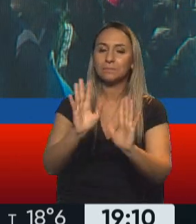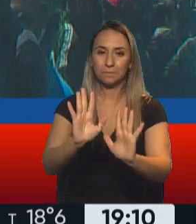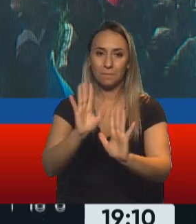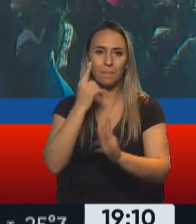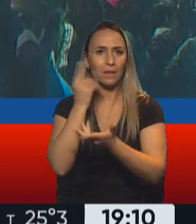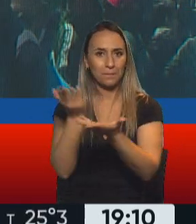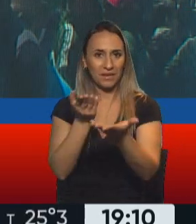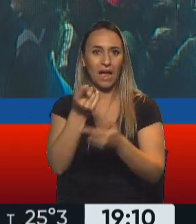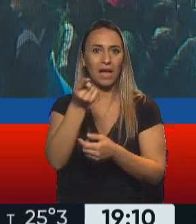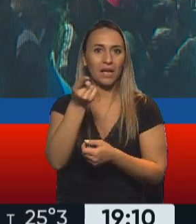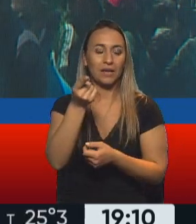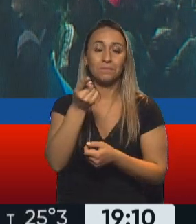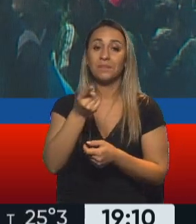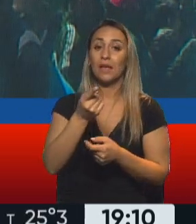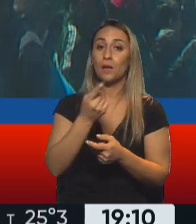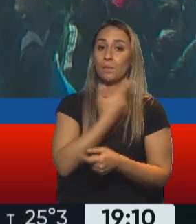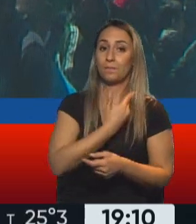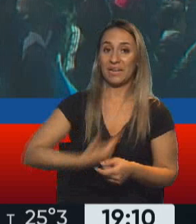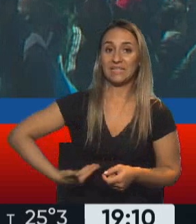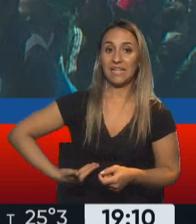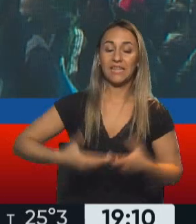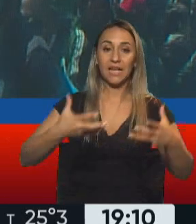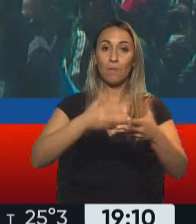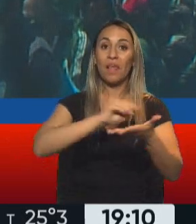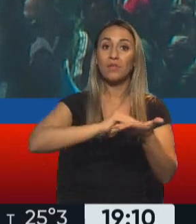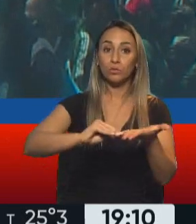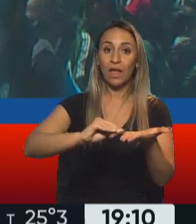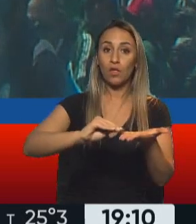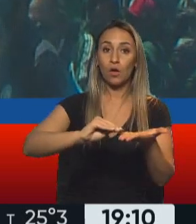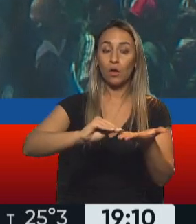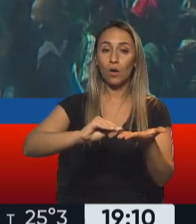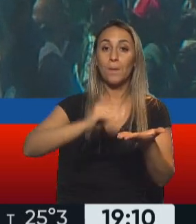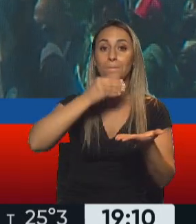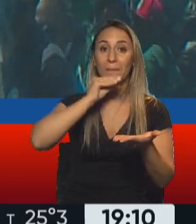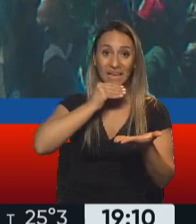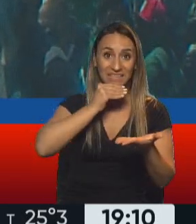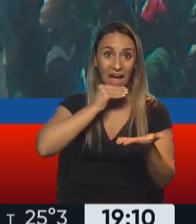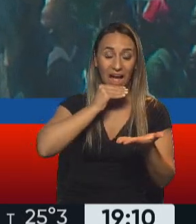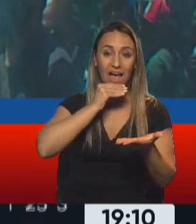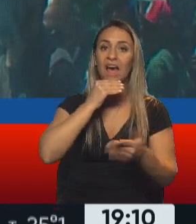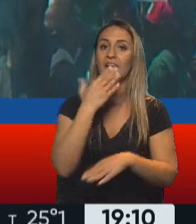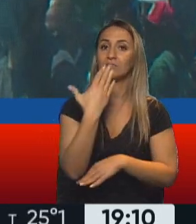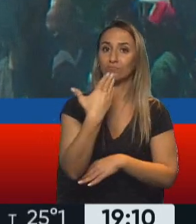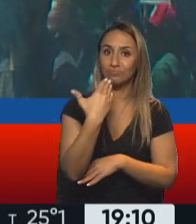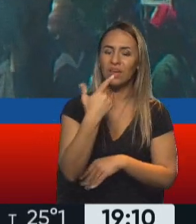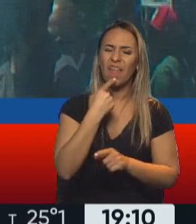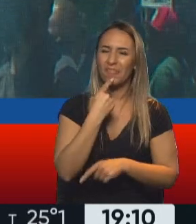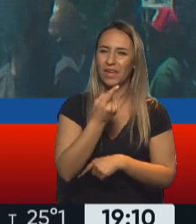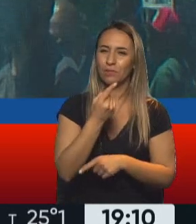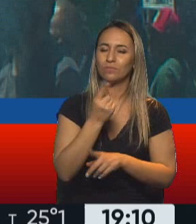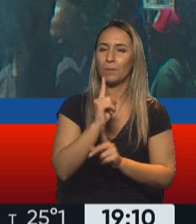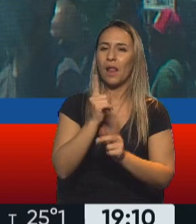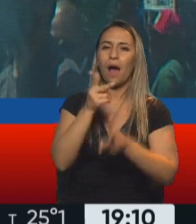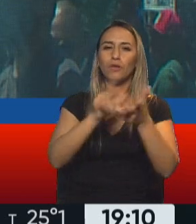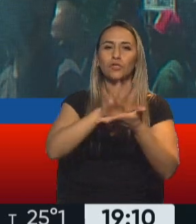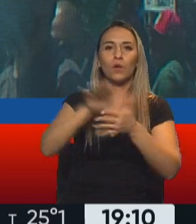de una entrevista que dio el presidente de la Cámara de Diputados, Sergio Tomás Massa, que también, hablando de esta convocatoria